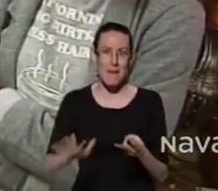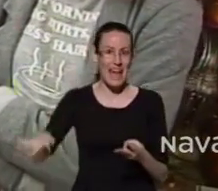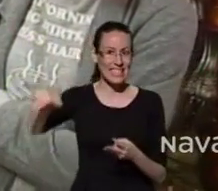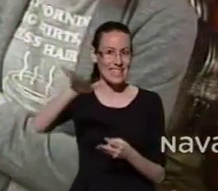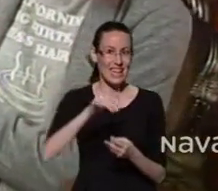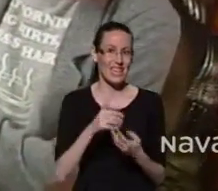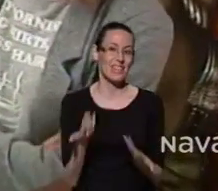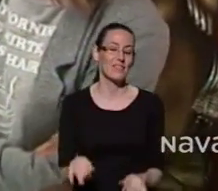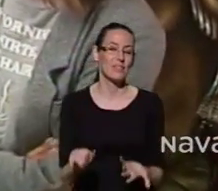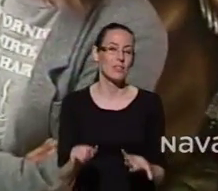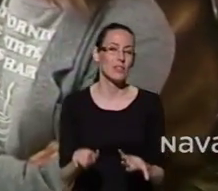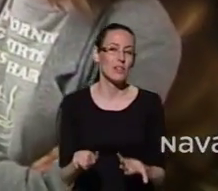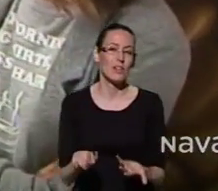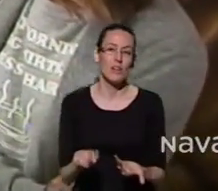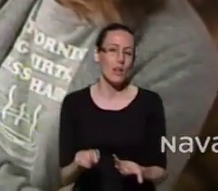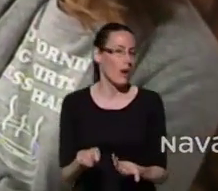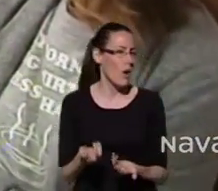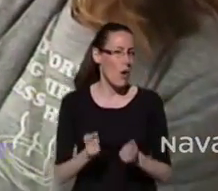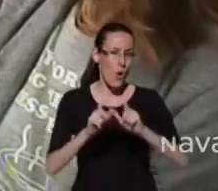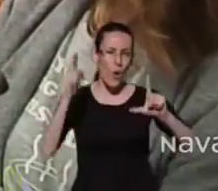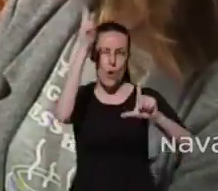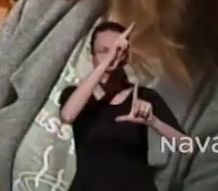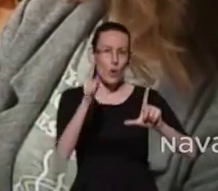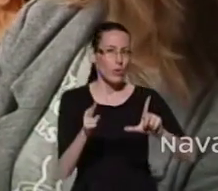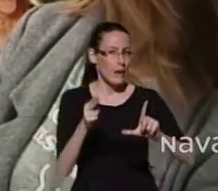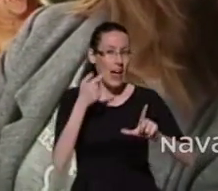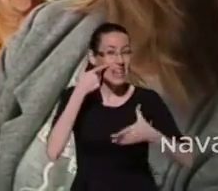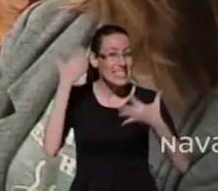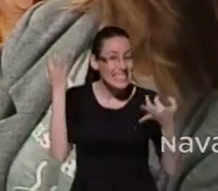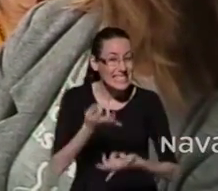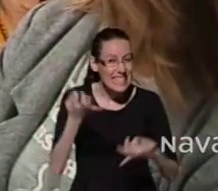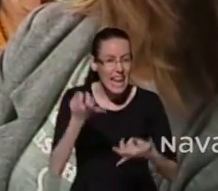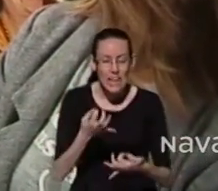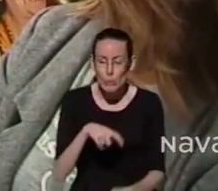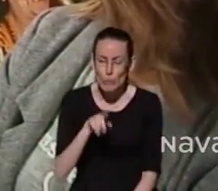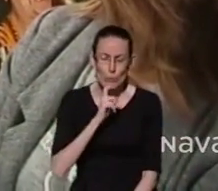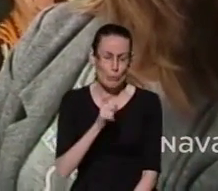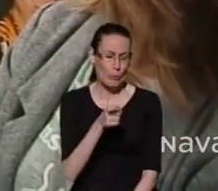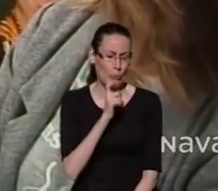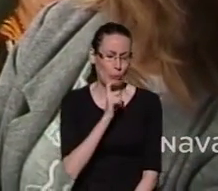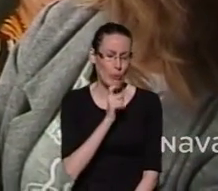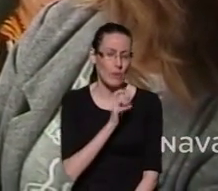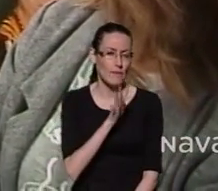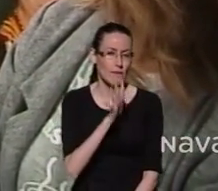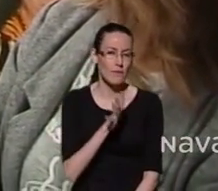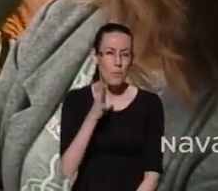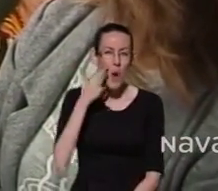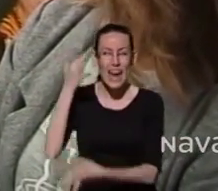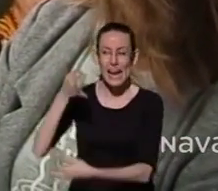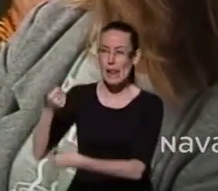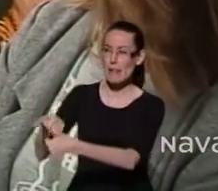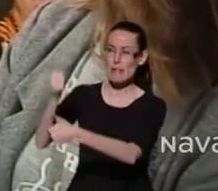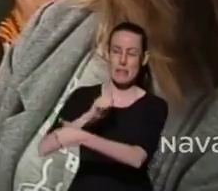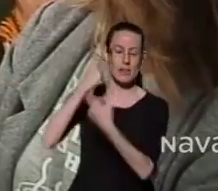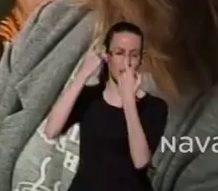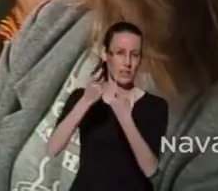la complicación de un cuadro de estos, la pintura realista es complicada por eso, porque intenta reflejar la realidad y para el espectador es